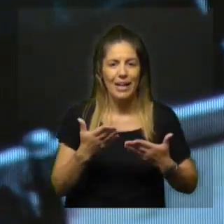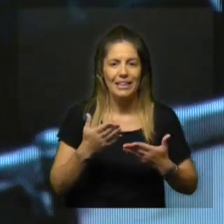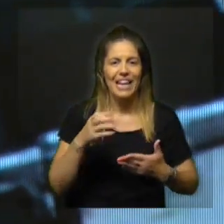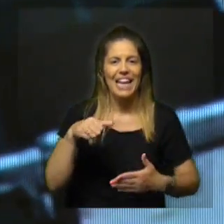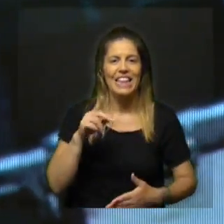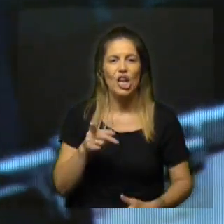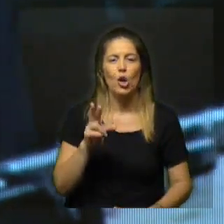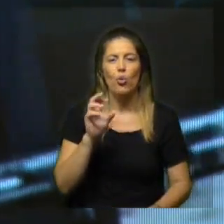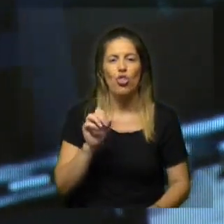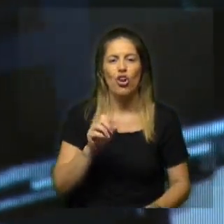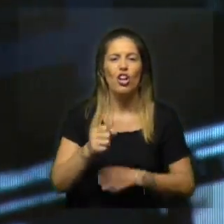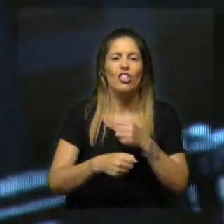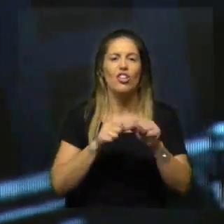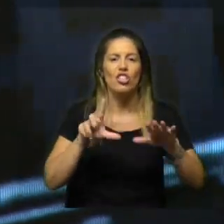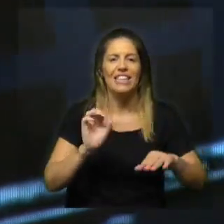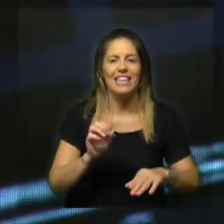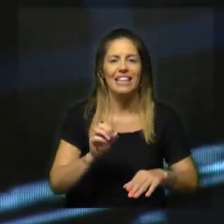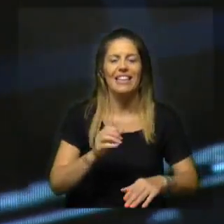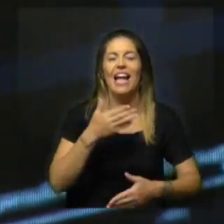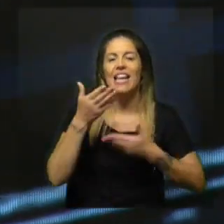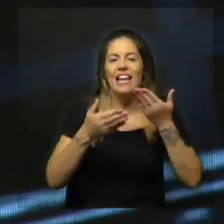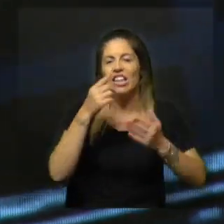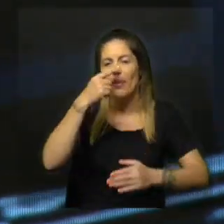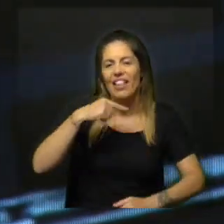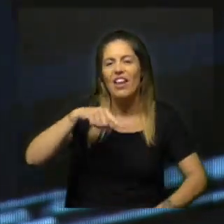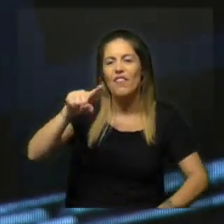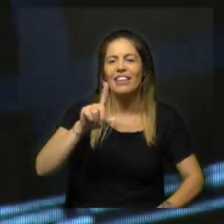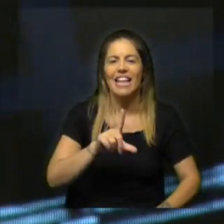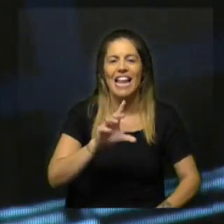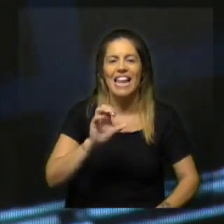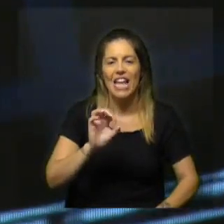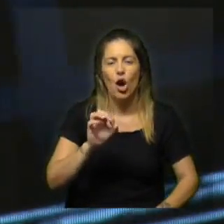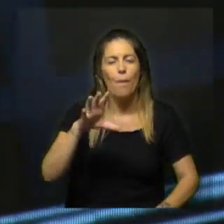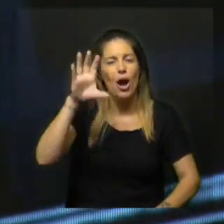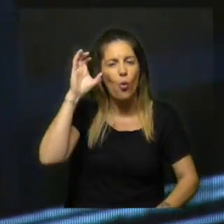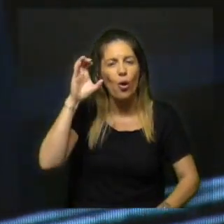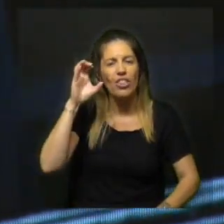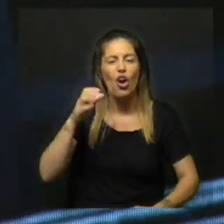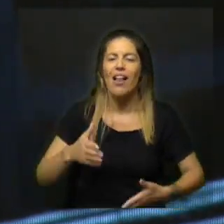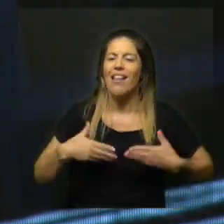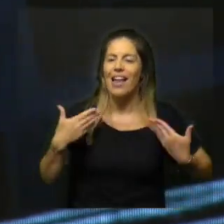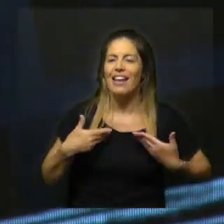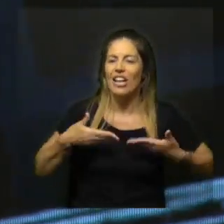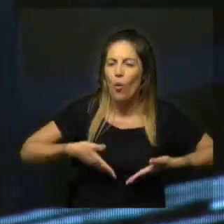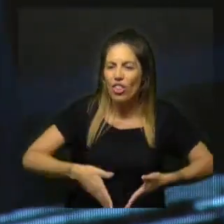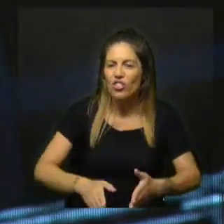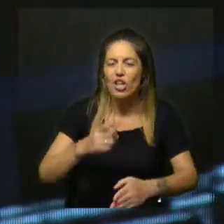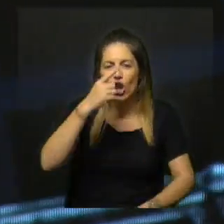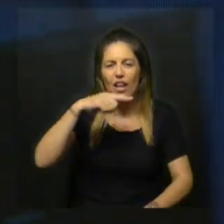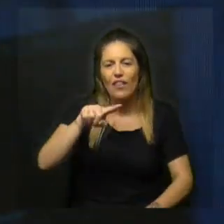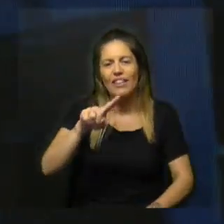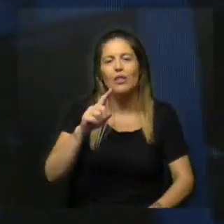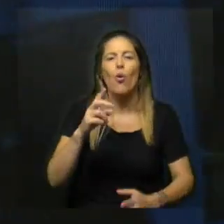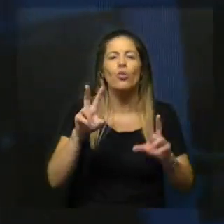del 70 y le cantaron al elefante Leo, ¿vio usted? Me acuerdo de la alegría que teníamos cuando nació el elefantito y era un tema de conversación de todos.